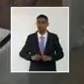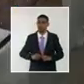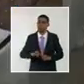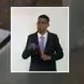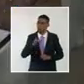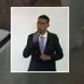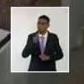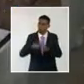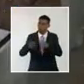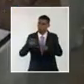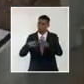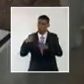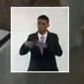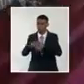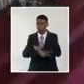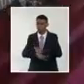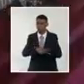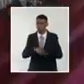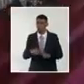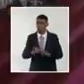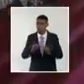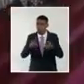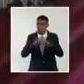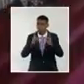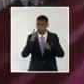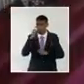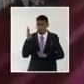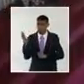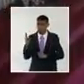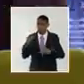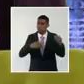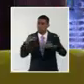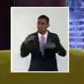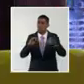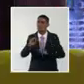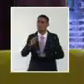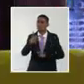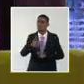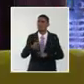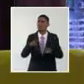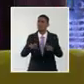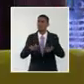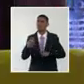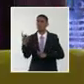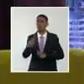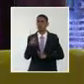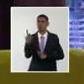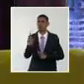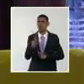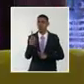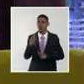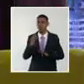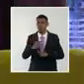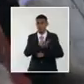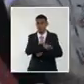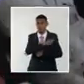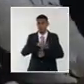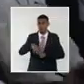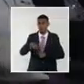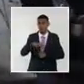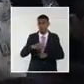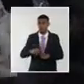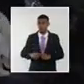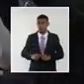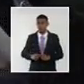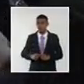exportación. En el foro de negocios participaron además la vicepresidenta de la Asamblea Nacional del Poder Popular, Ana María Mari